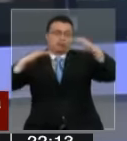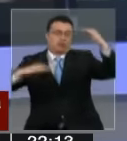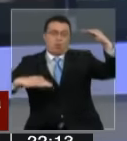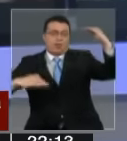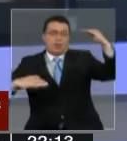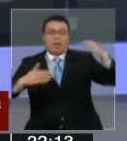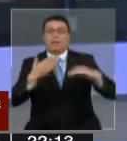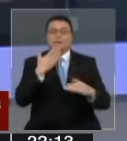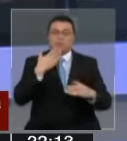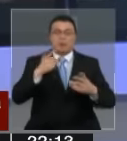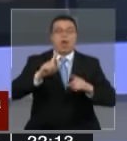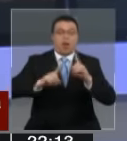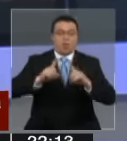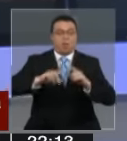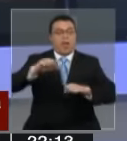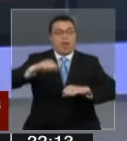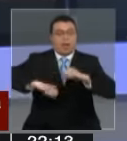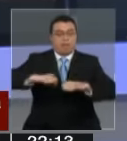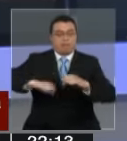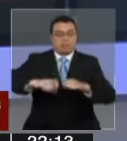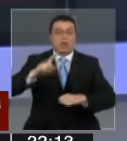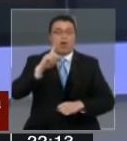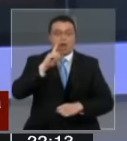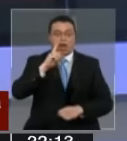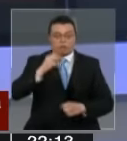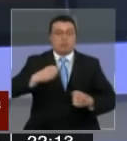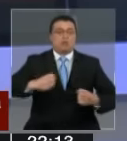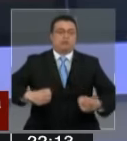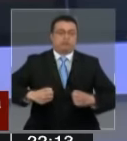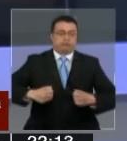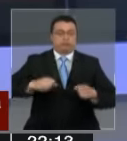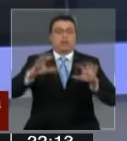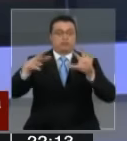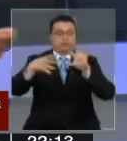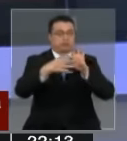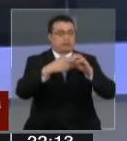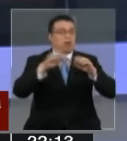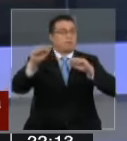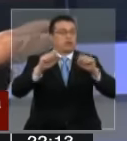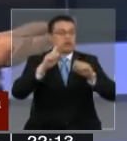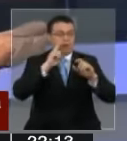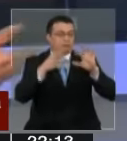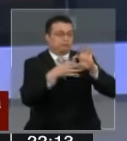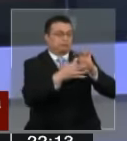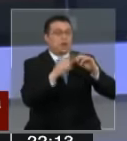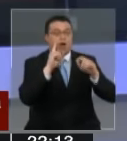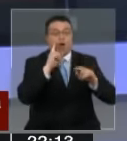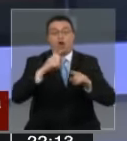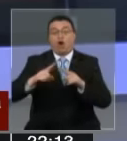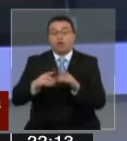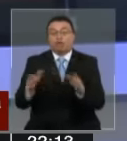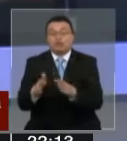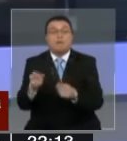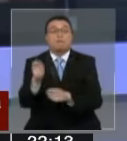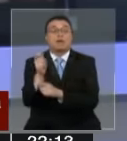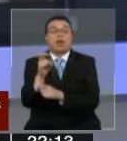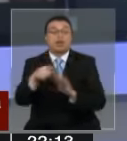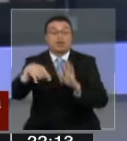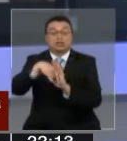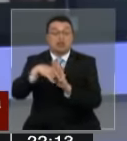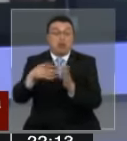entre aquellas empresas que gozan de un lobby político y aquellas otras que están desperdigadas, como son los pescadores de